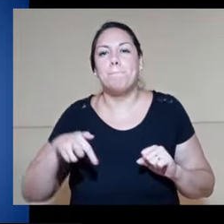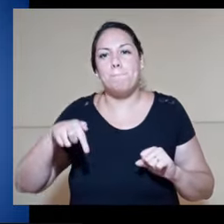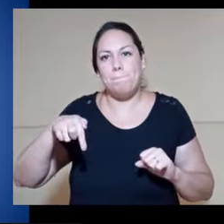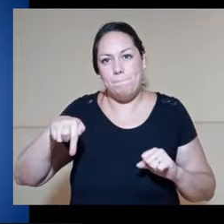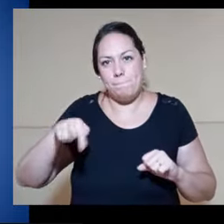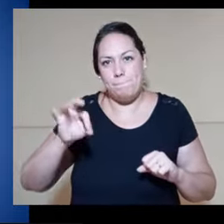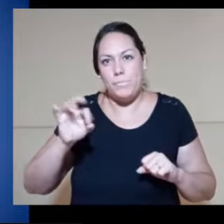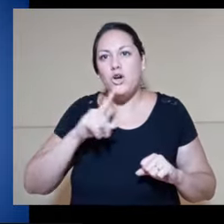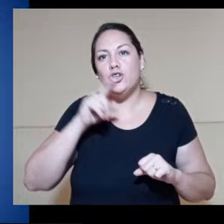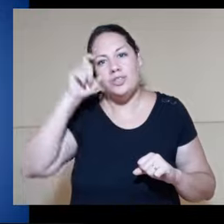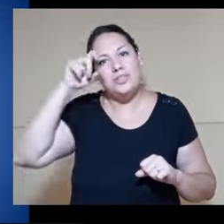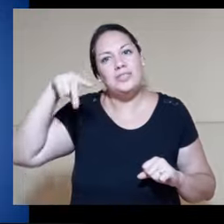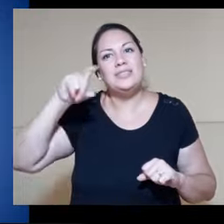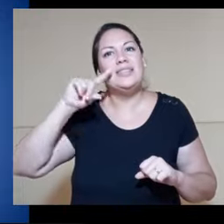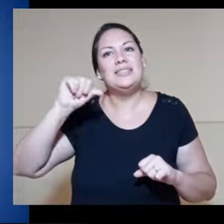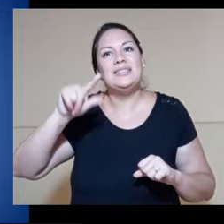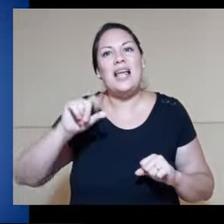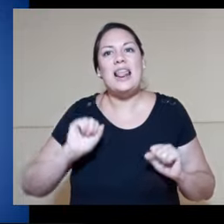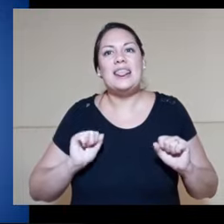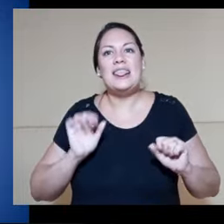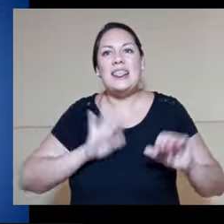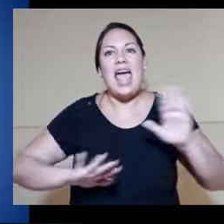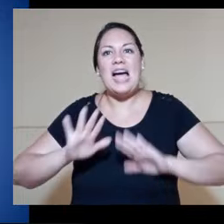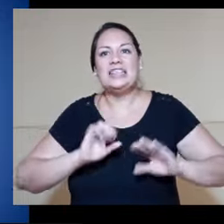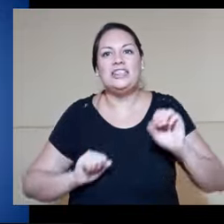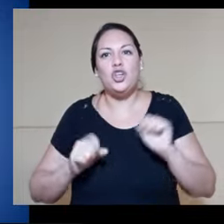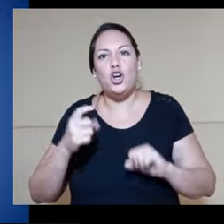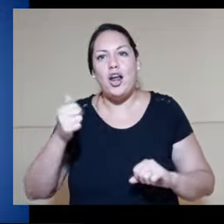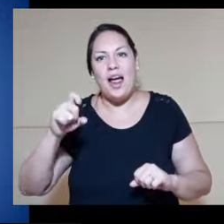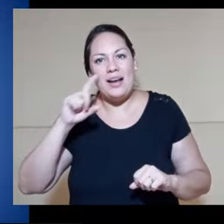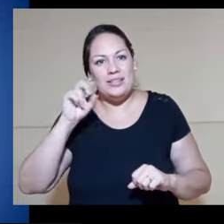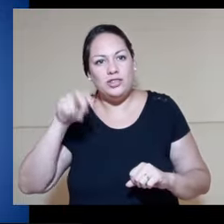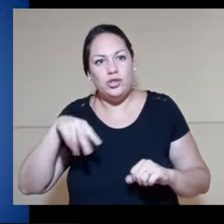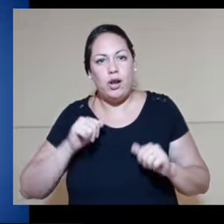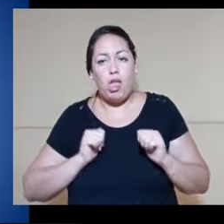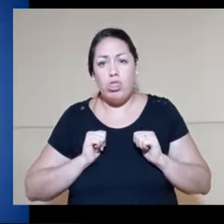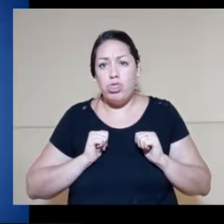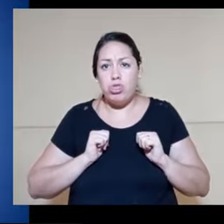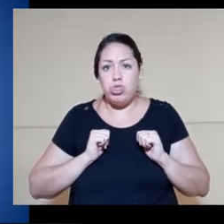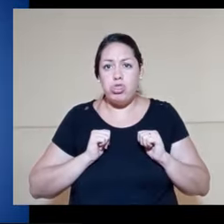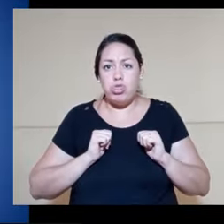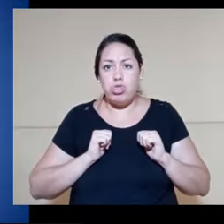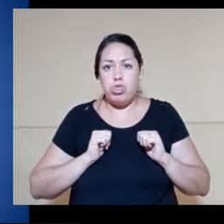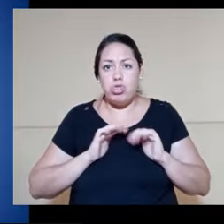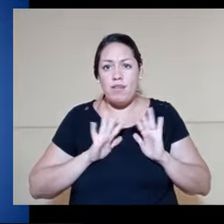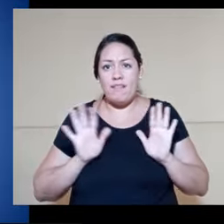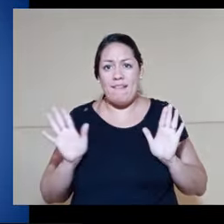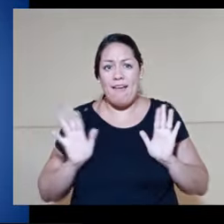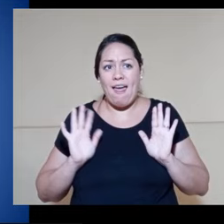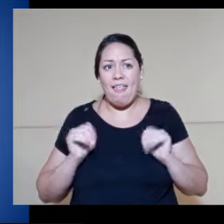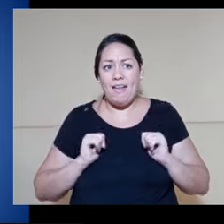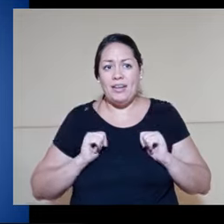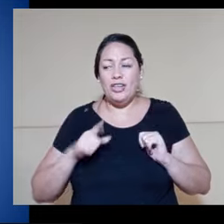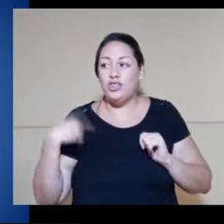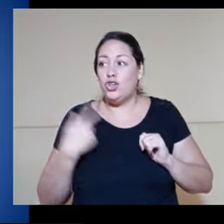de acción, no hay conducción. Fíjense, la célula está en reposo, como si estuviera muerta. No tiene